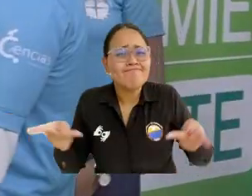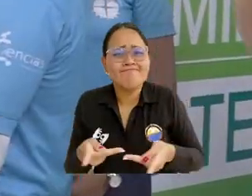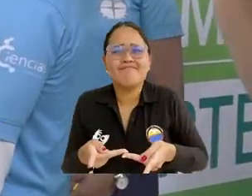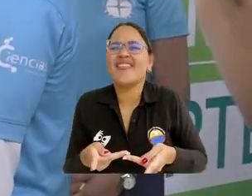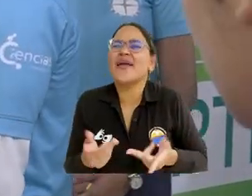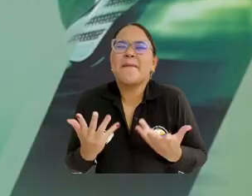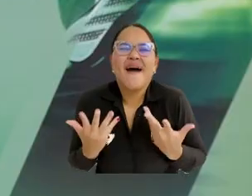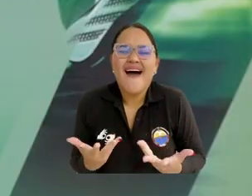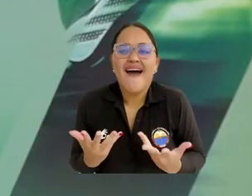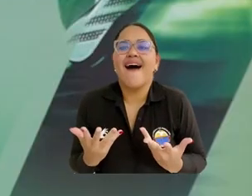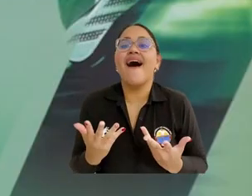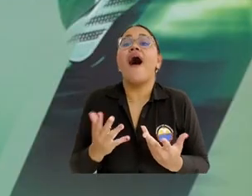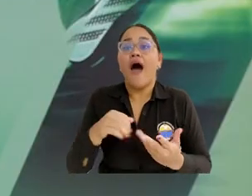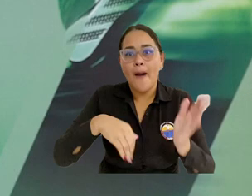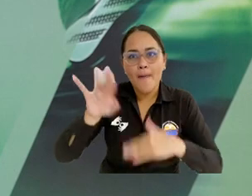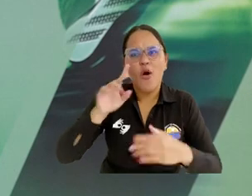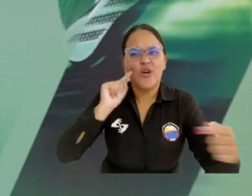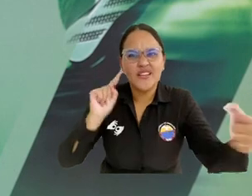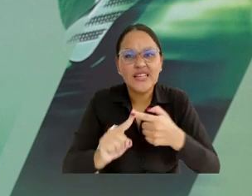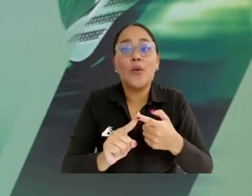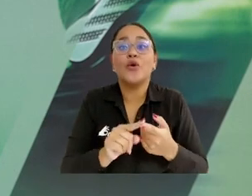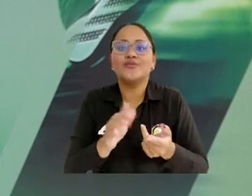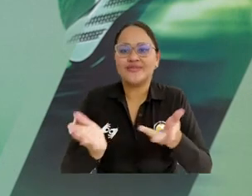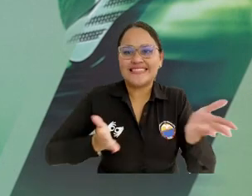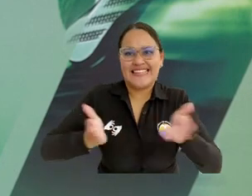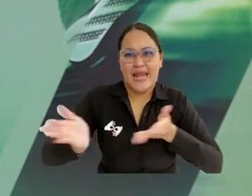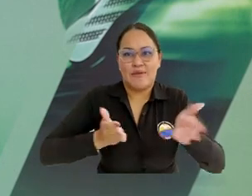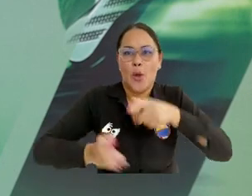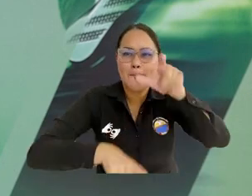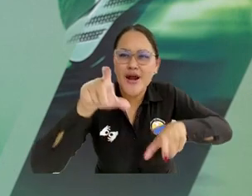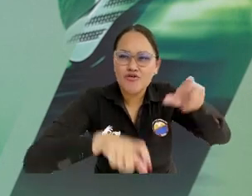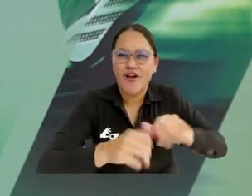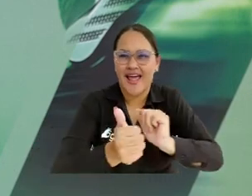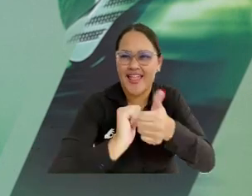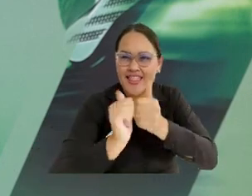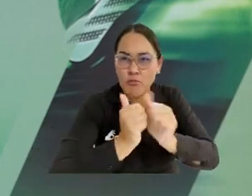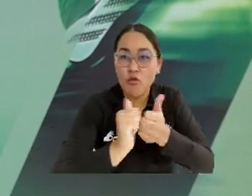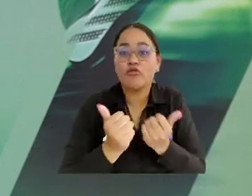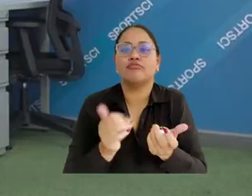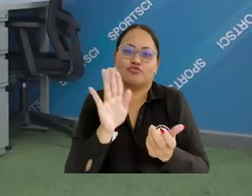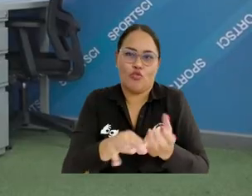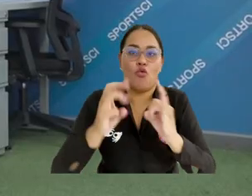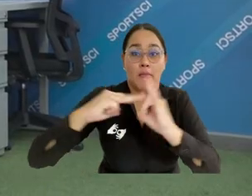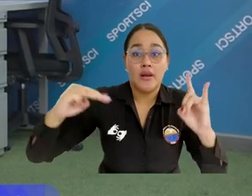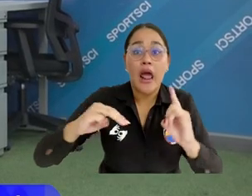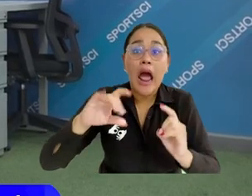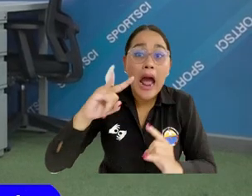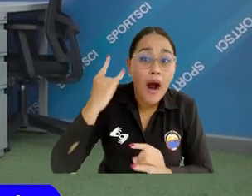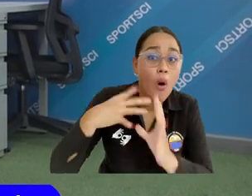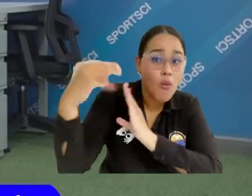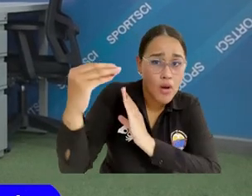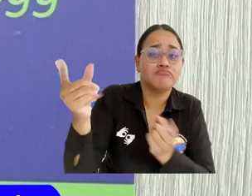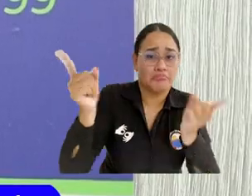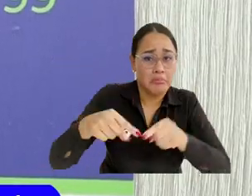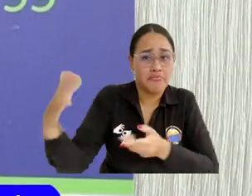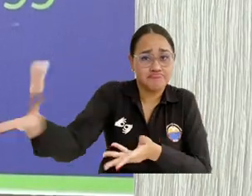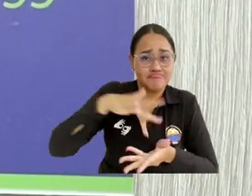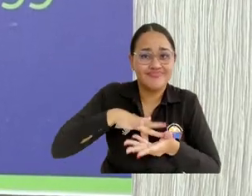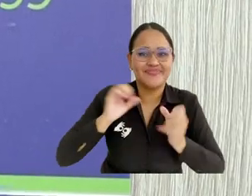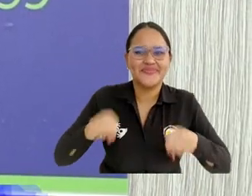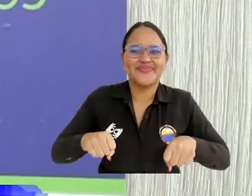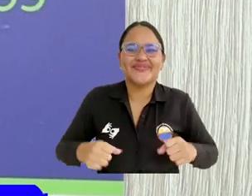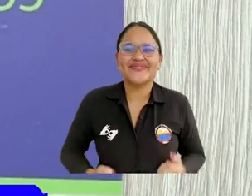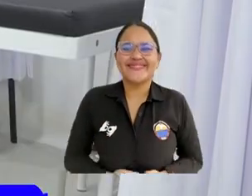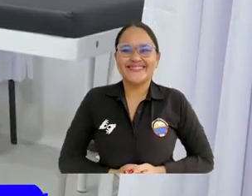Esto es una unidad diseñada para prestar servicios a los deportistas Uni Magdalena y también a los deportistas externos.